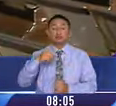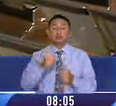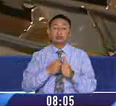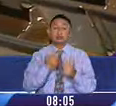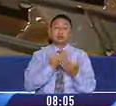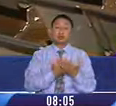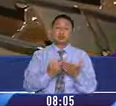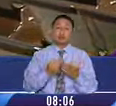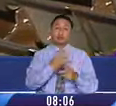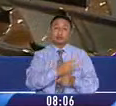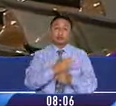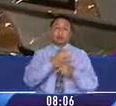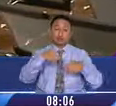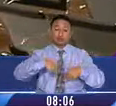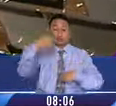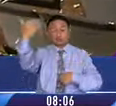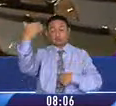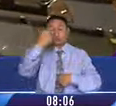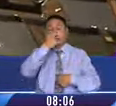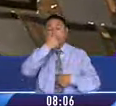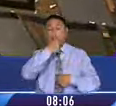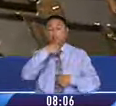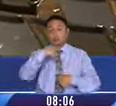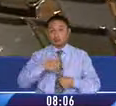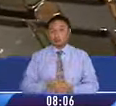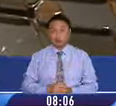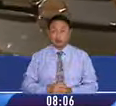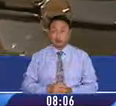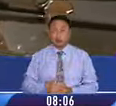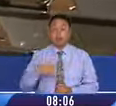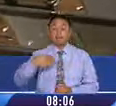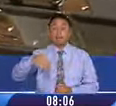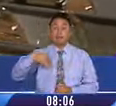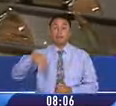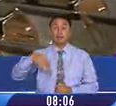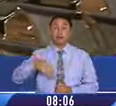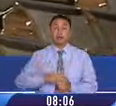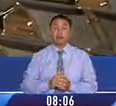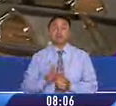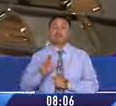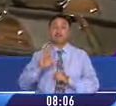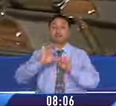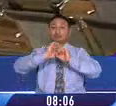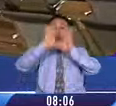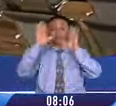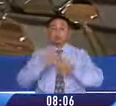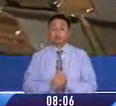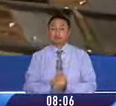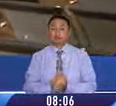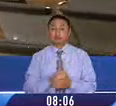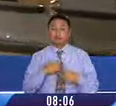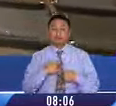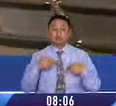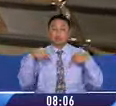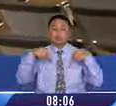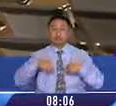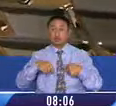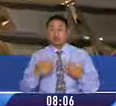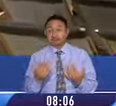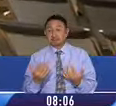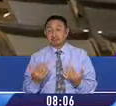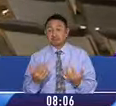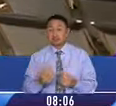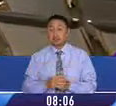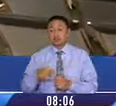sesión de consejo convocado por el alcalde Pavel Muñoz será este miércoles en horas de la mañana. Nosotros estamos aquí expectantes